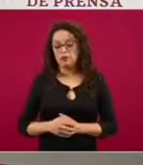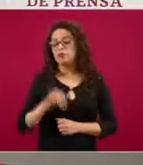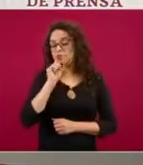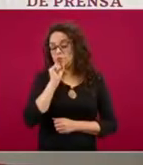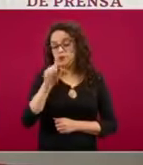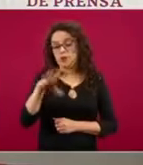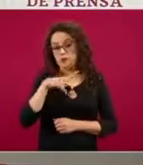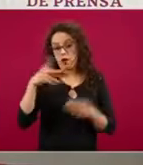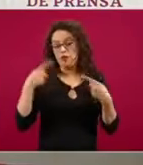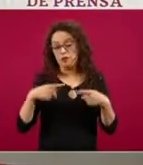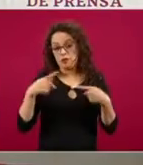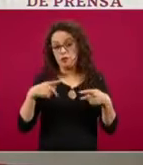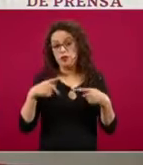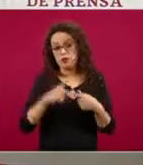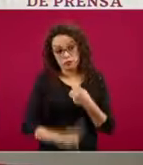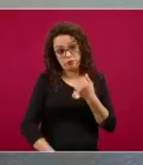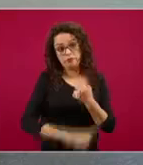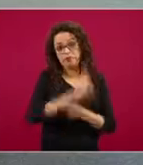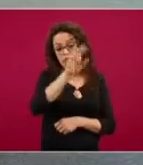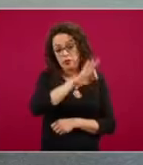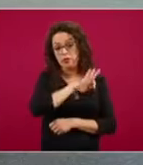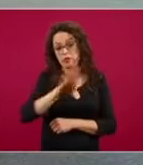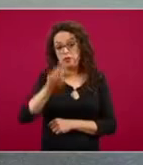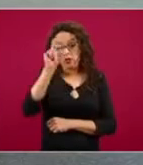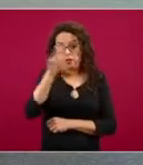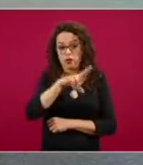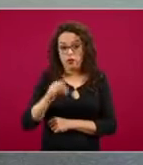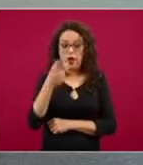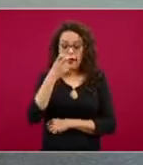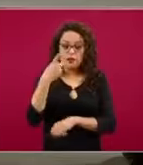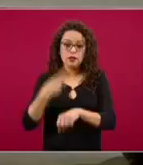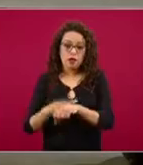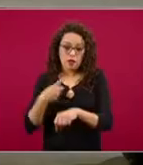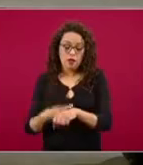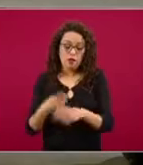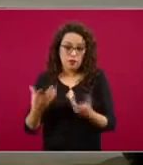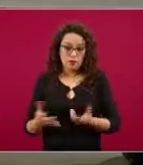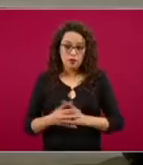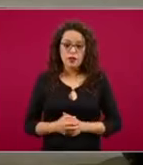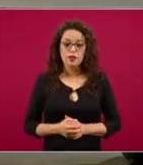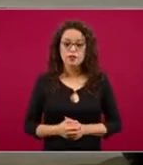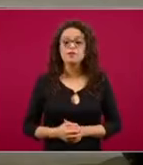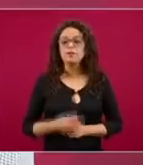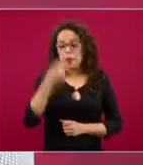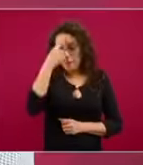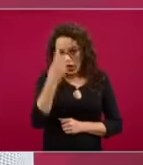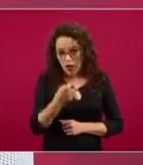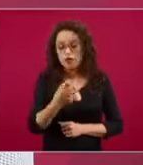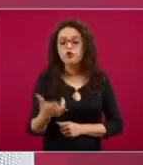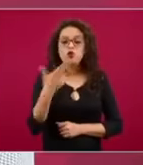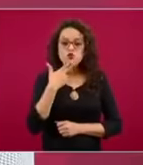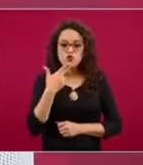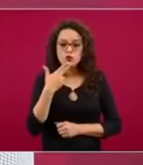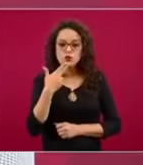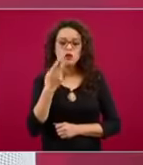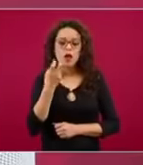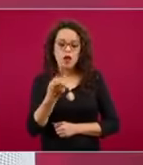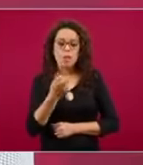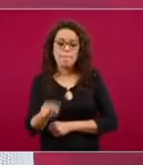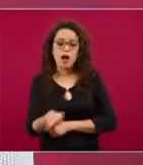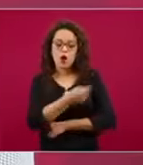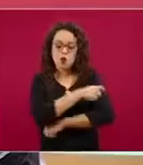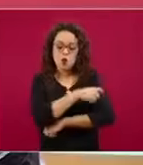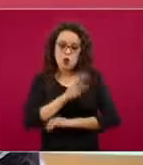y que puedan tener afectaciones por la enfermedad, y se utilizará para esos efectos a lo mejor las vacunas que